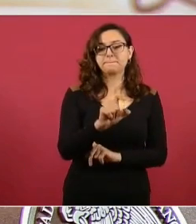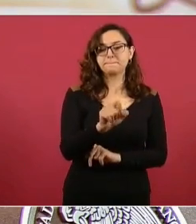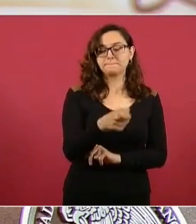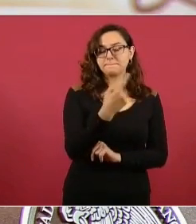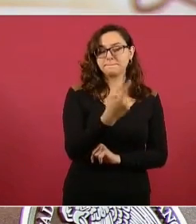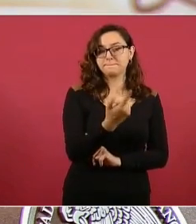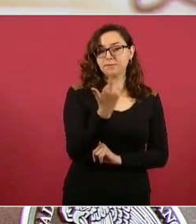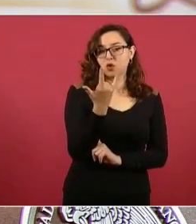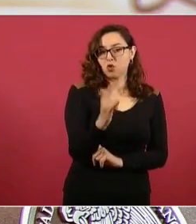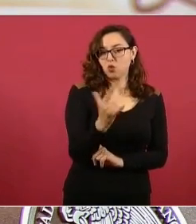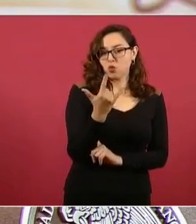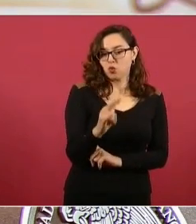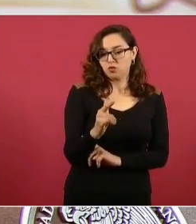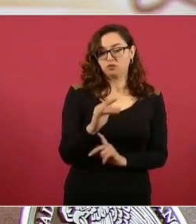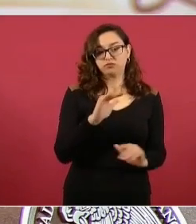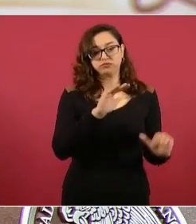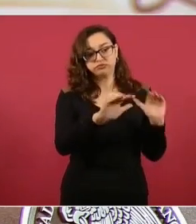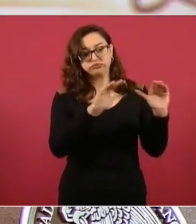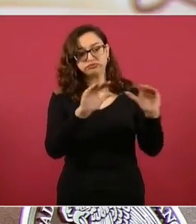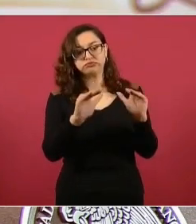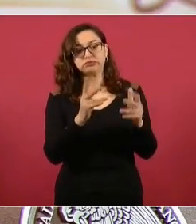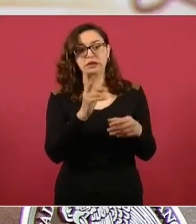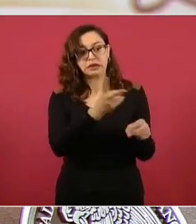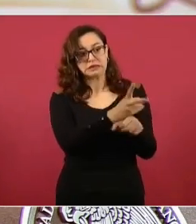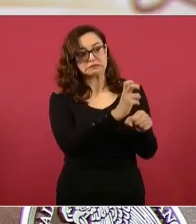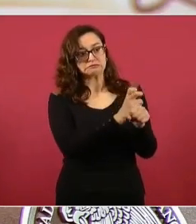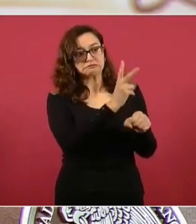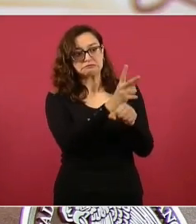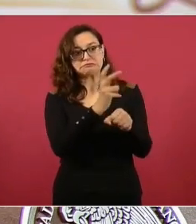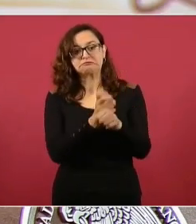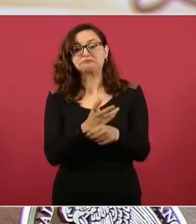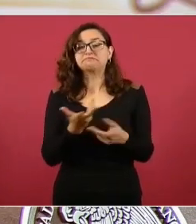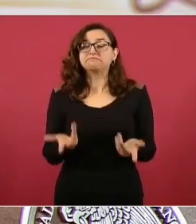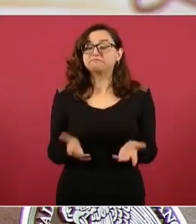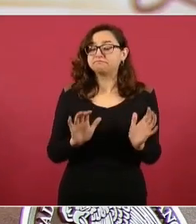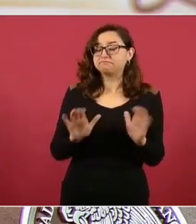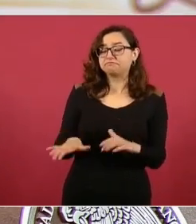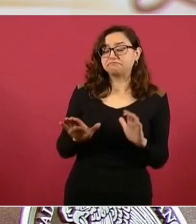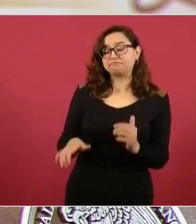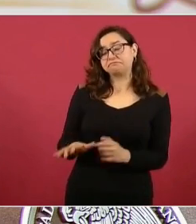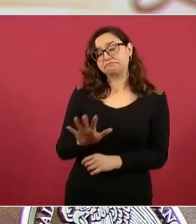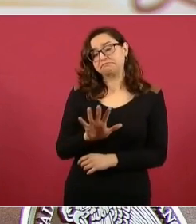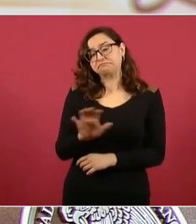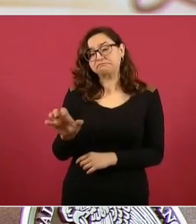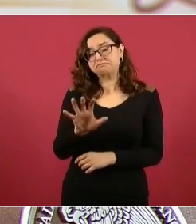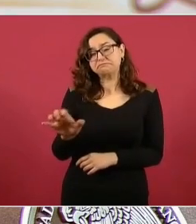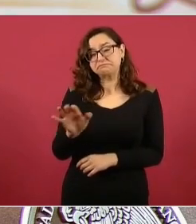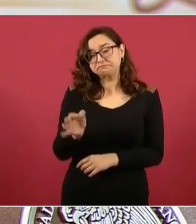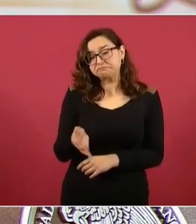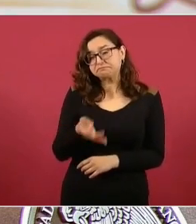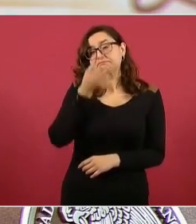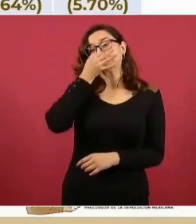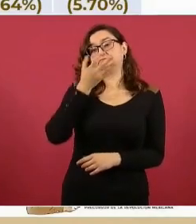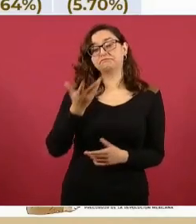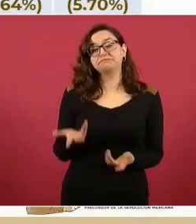apenas ha tenido un avance de 598 médicos especialistas registrados para